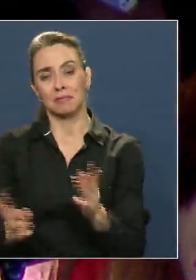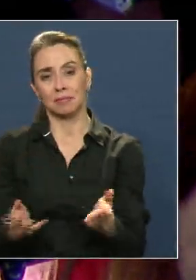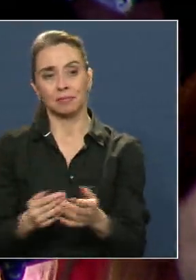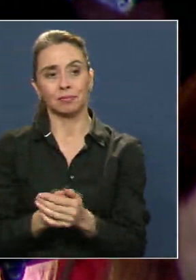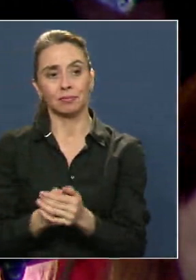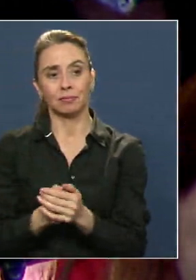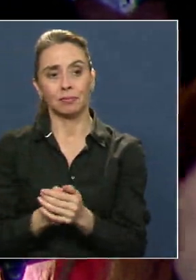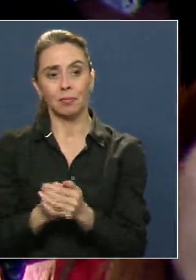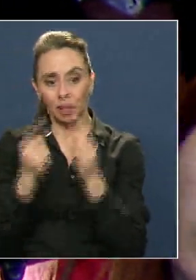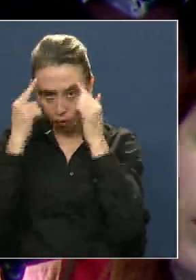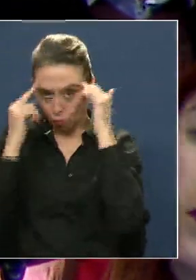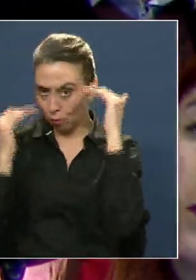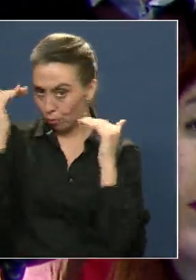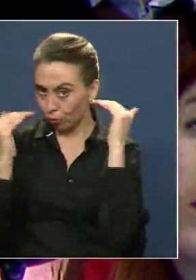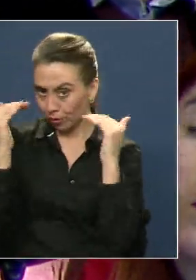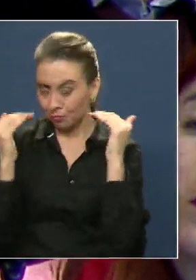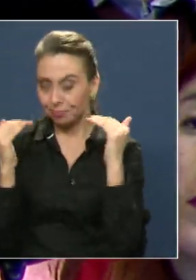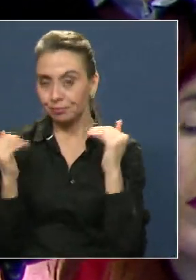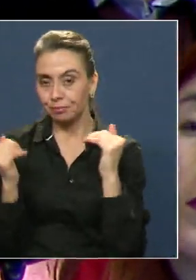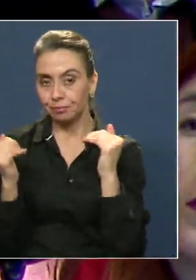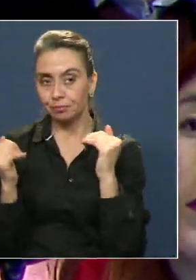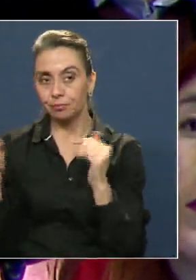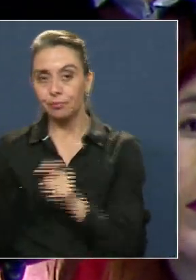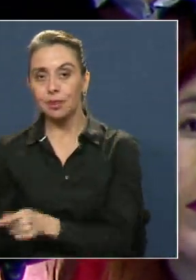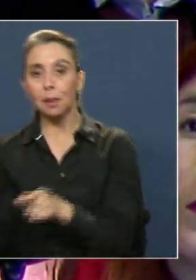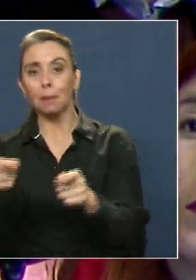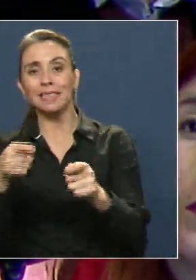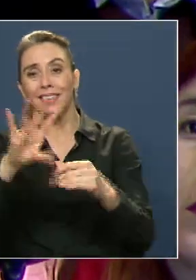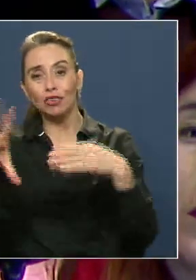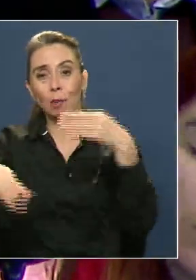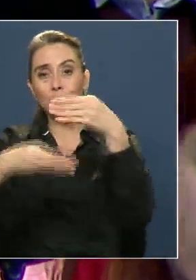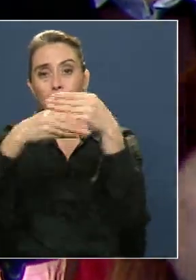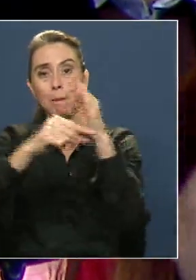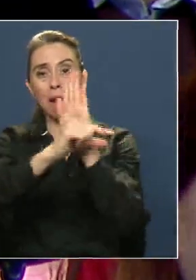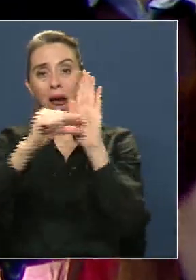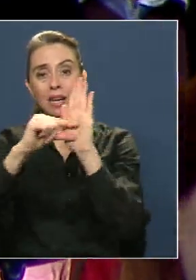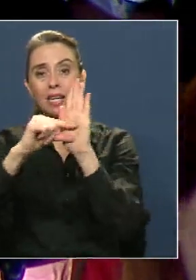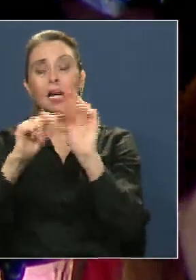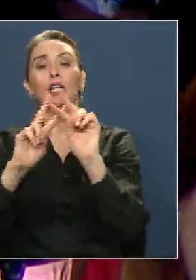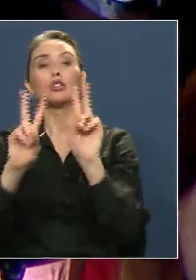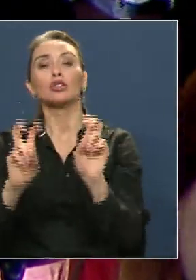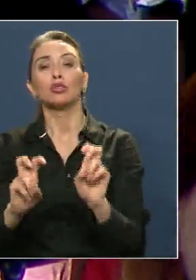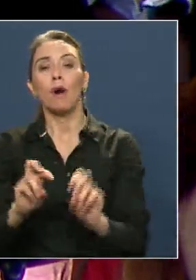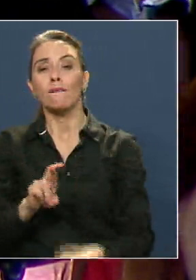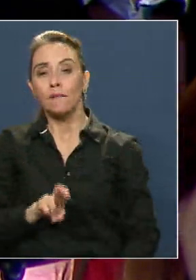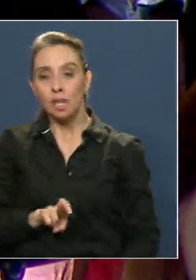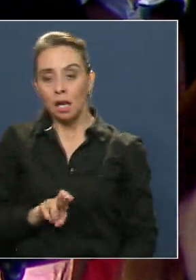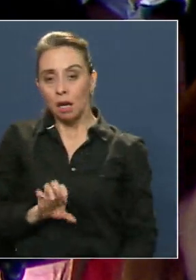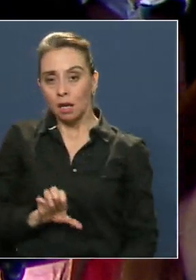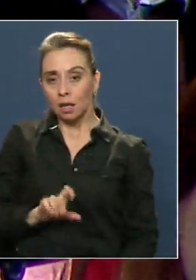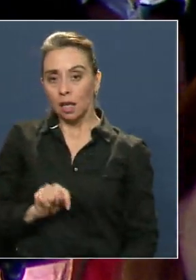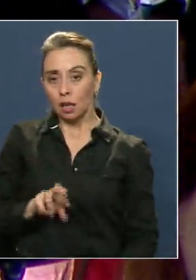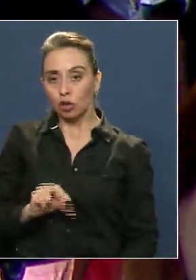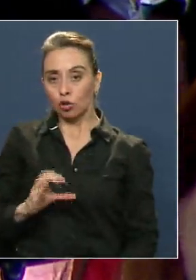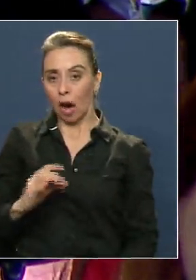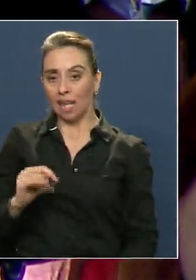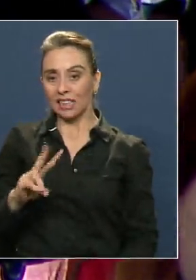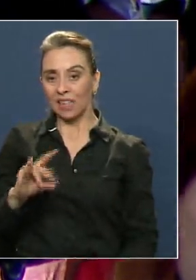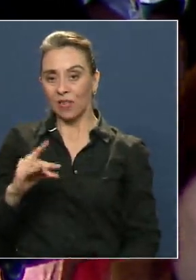respecto a la indicación que se refiere a la retroactividad, es cierto